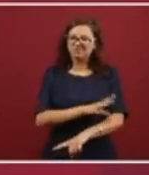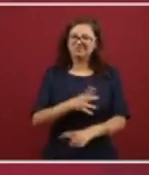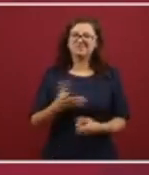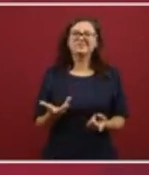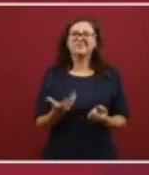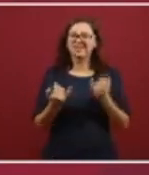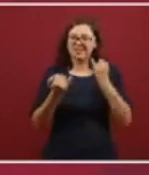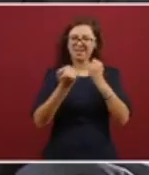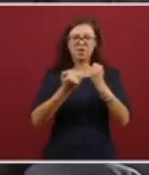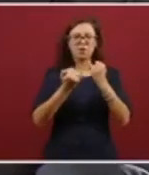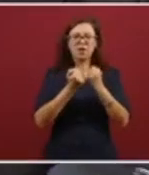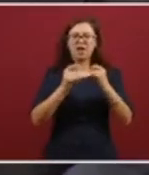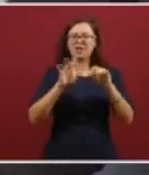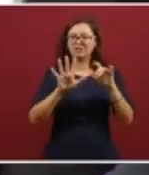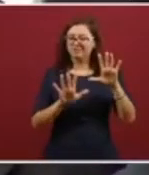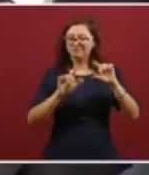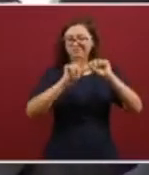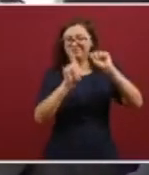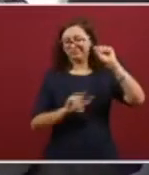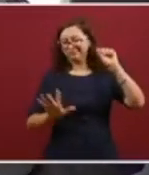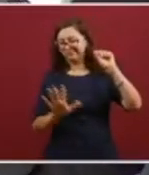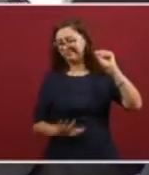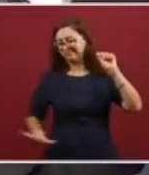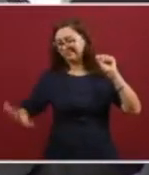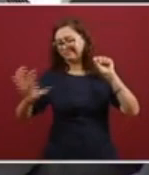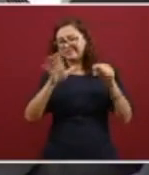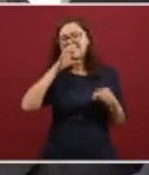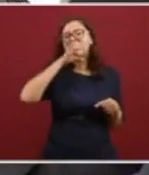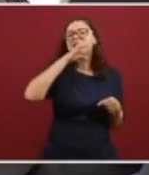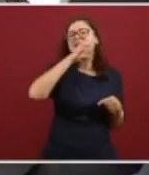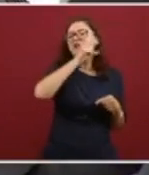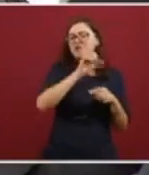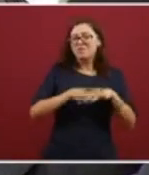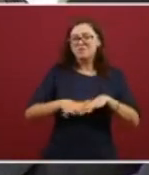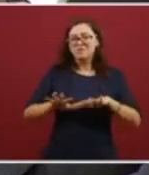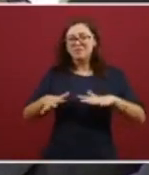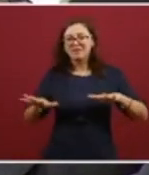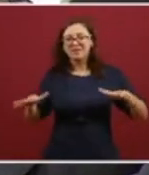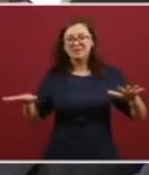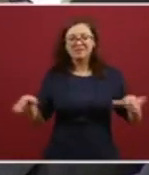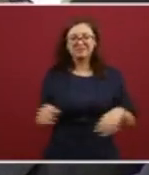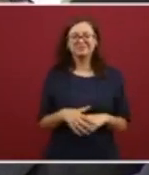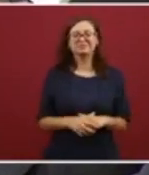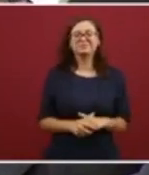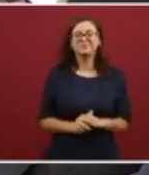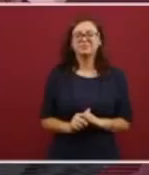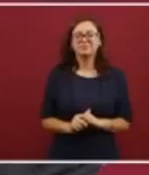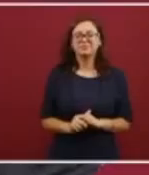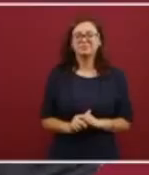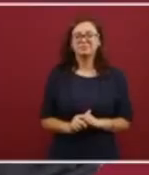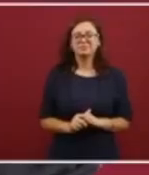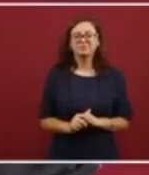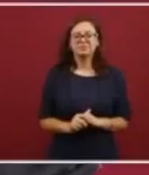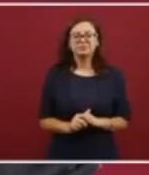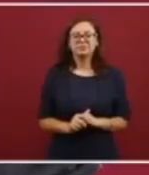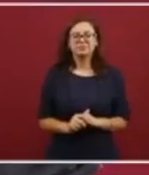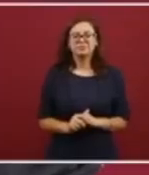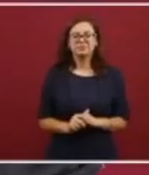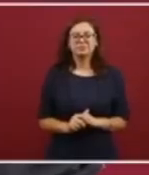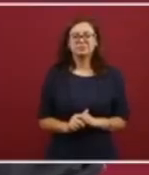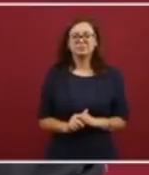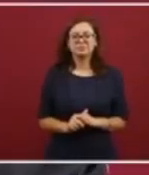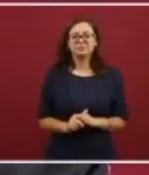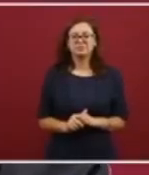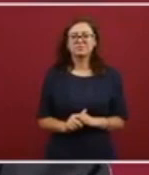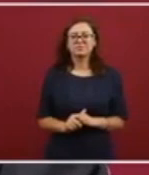Y dicen que el primer discurso que